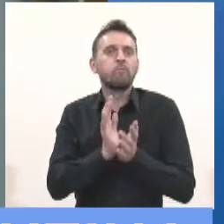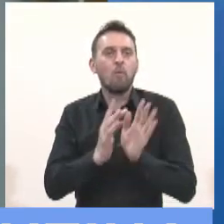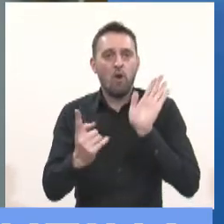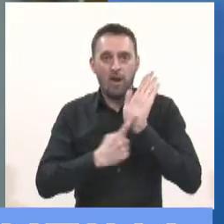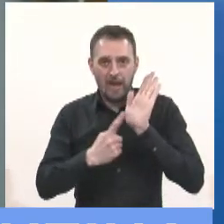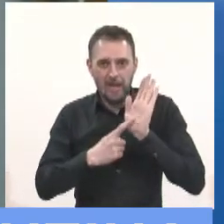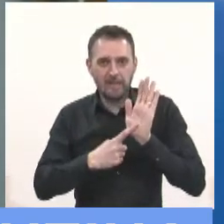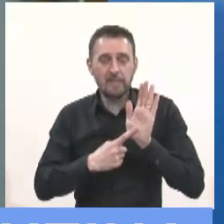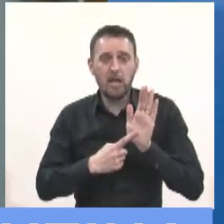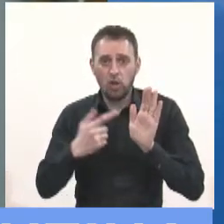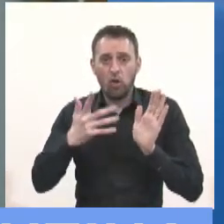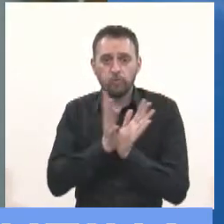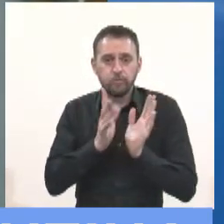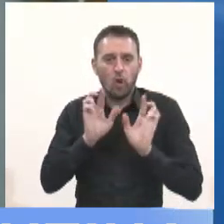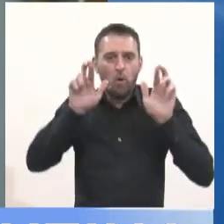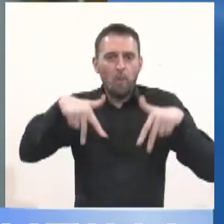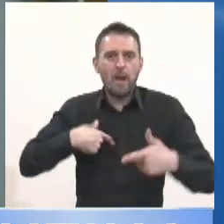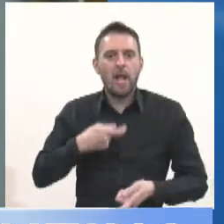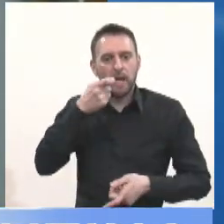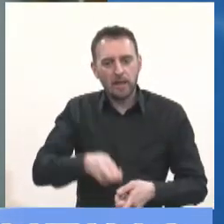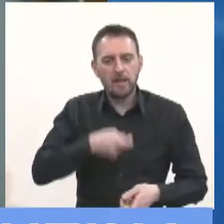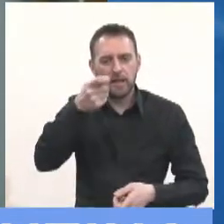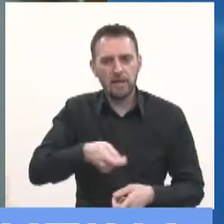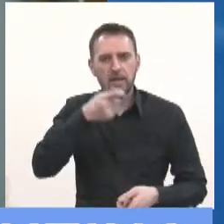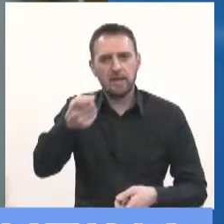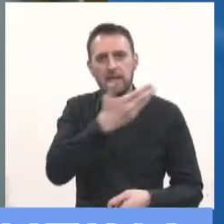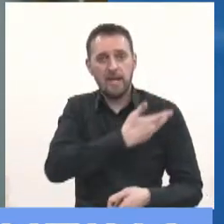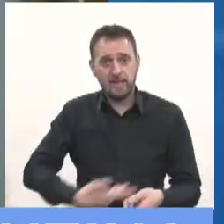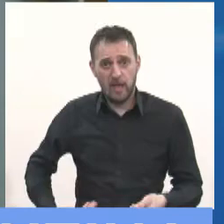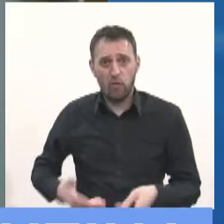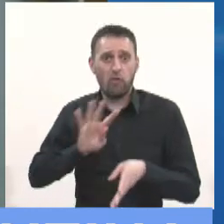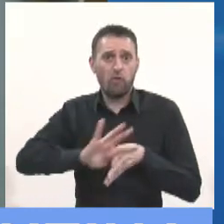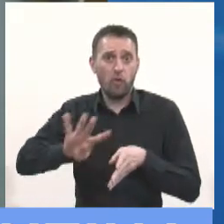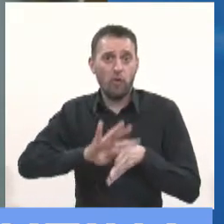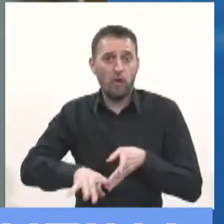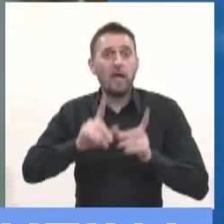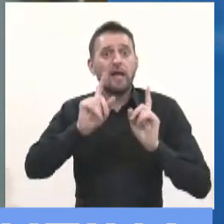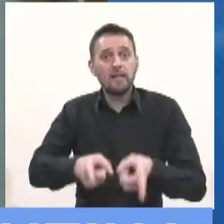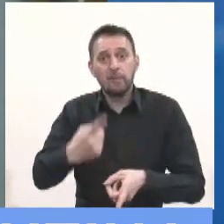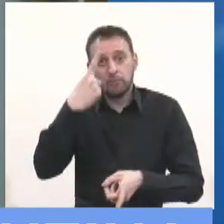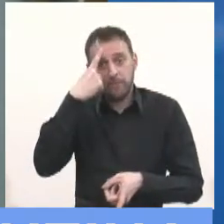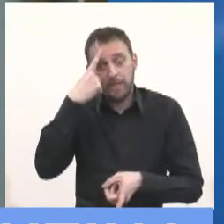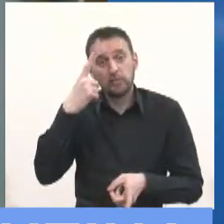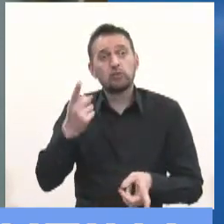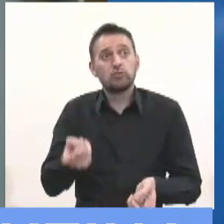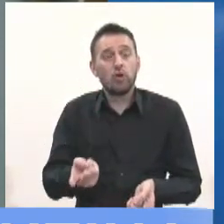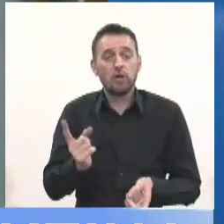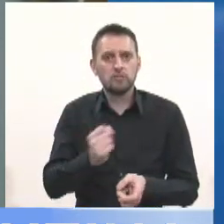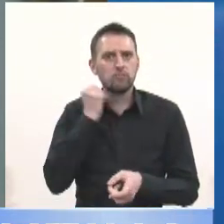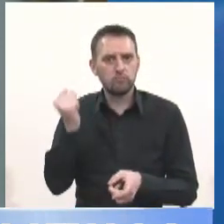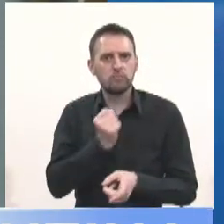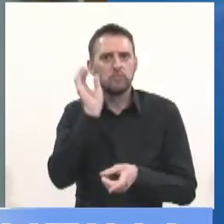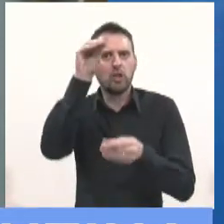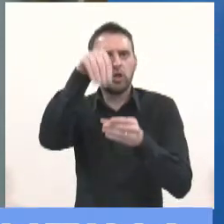el financiamiento que como Estado tengamos que tener en los próximos años. Por otro lado, creo que es muy oportuna la